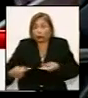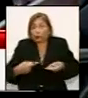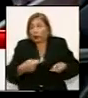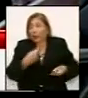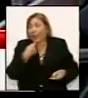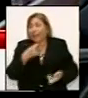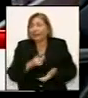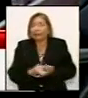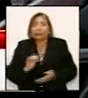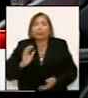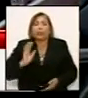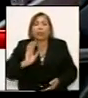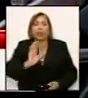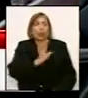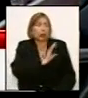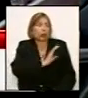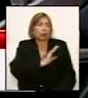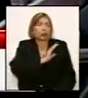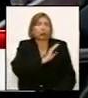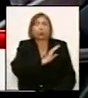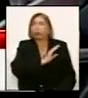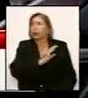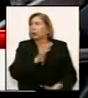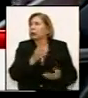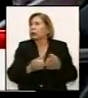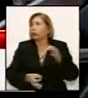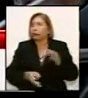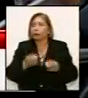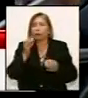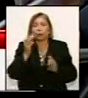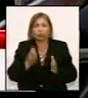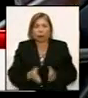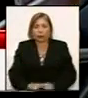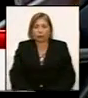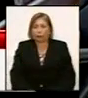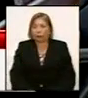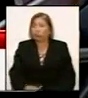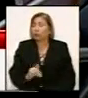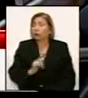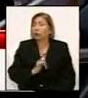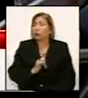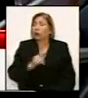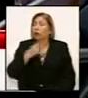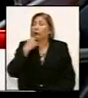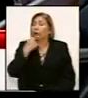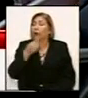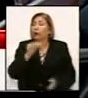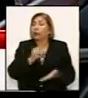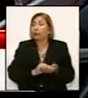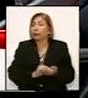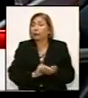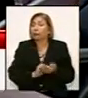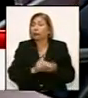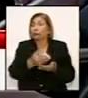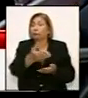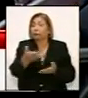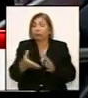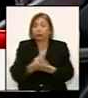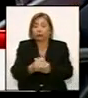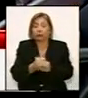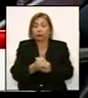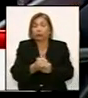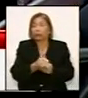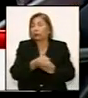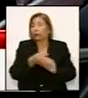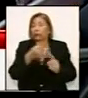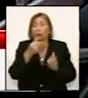Aquí lo que está en discusión es la conducta delictiva del presidente del Tribunal Constitucional. Yo me reitero, colegas, de que el prevaricato, como